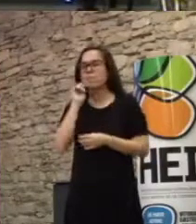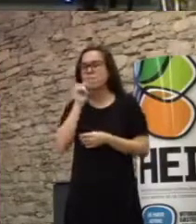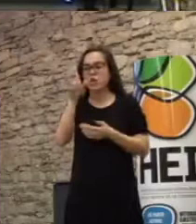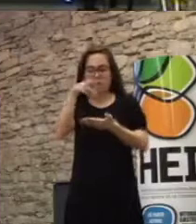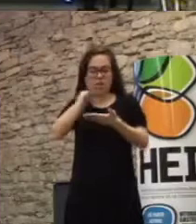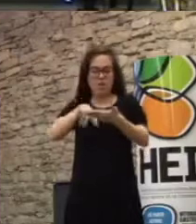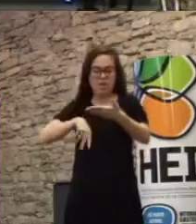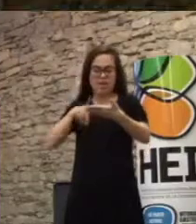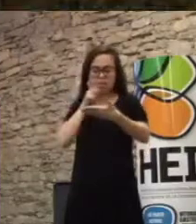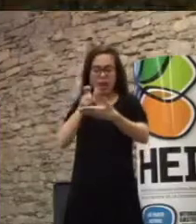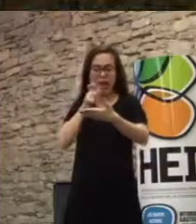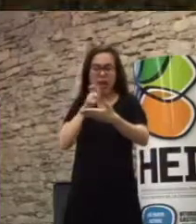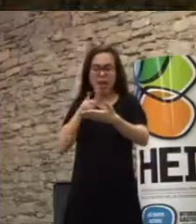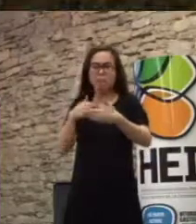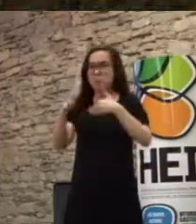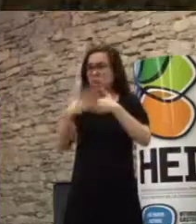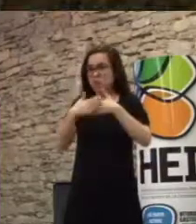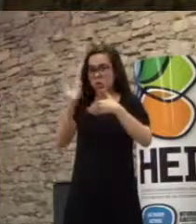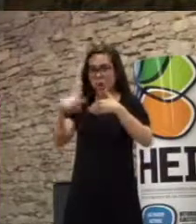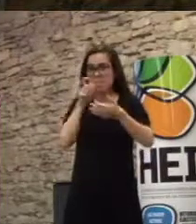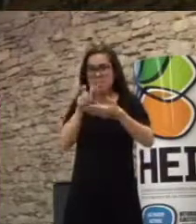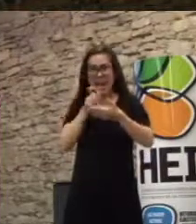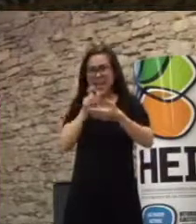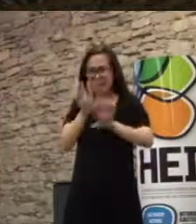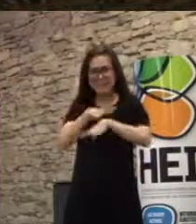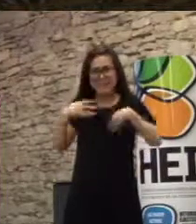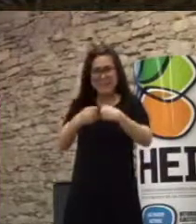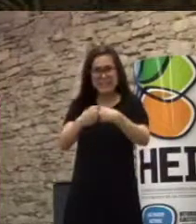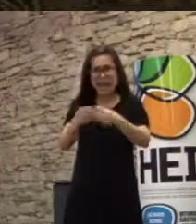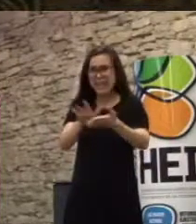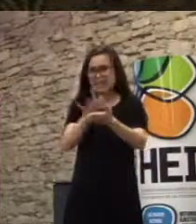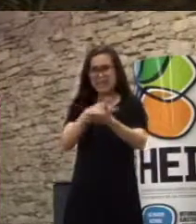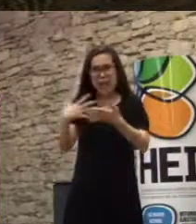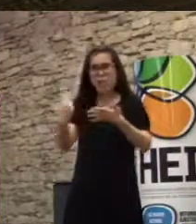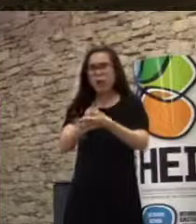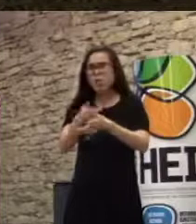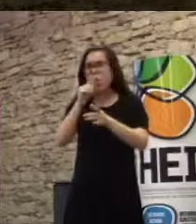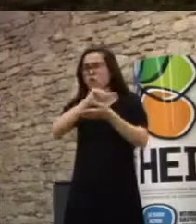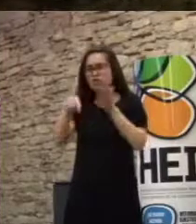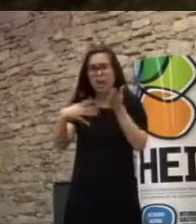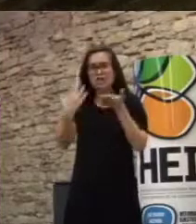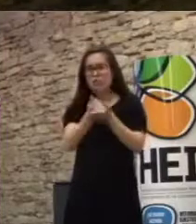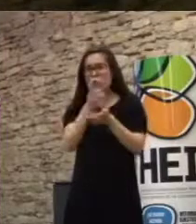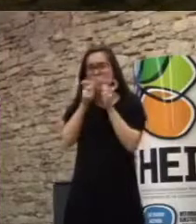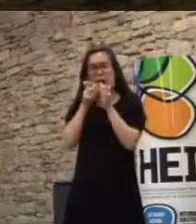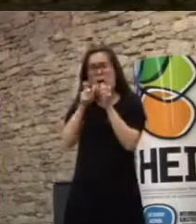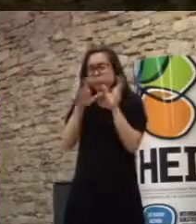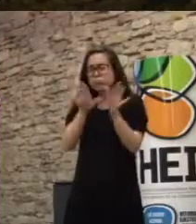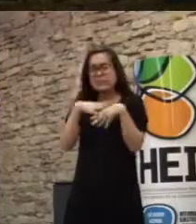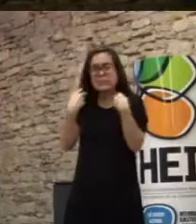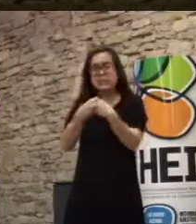palabras en los periódicos teñidos de palabras las revistas llenos de palabras o sea todos son palabras contratos llenos de palabras pero entonces las